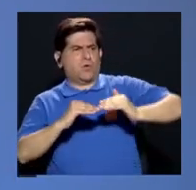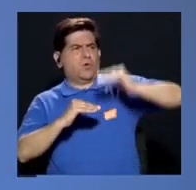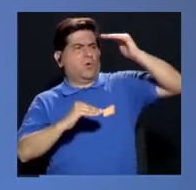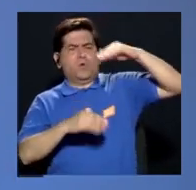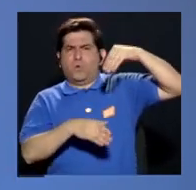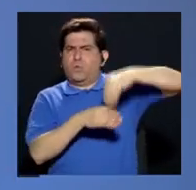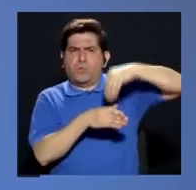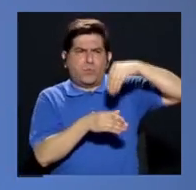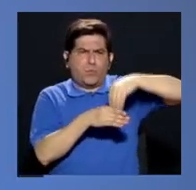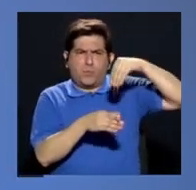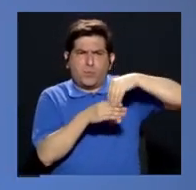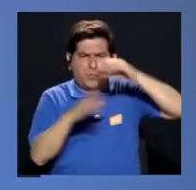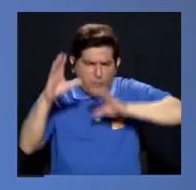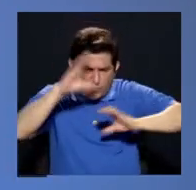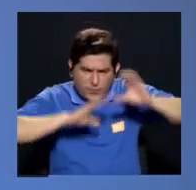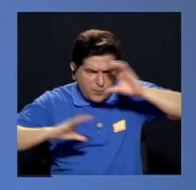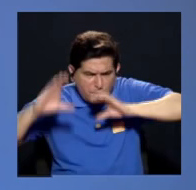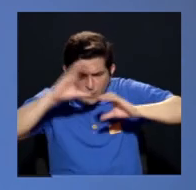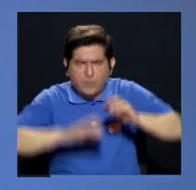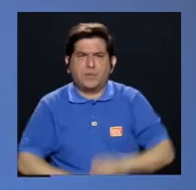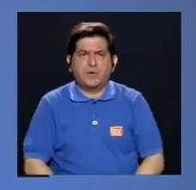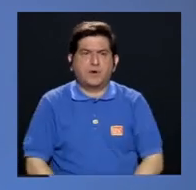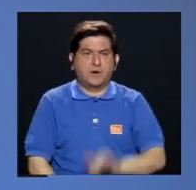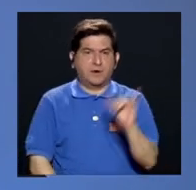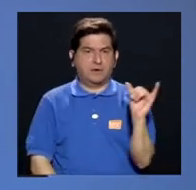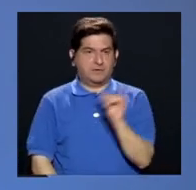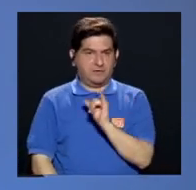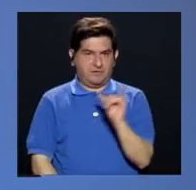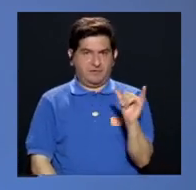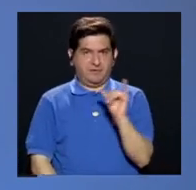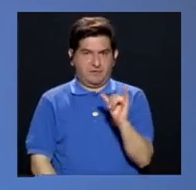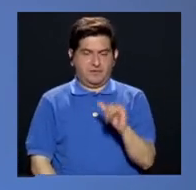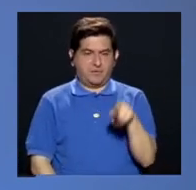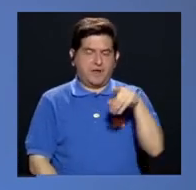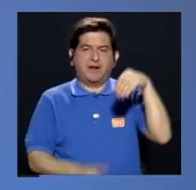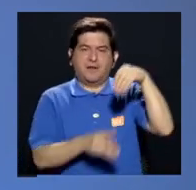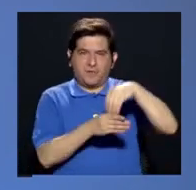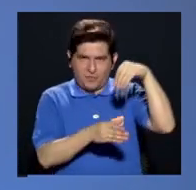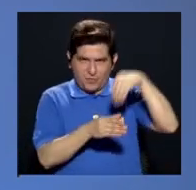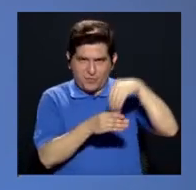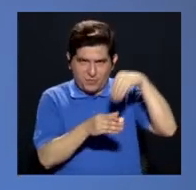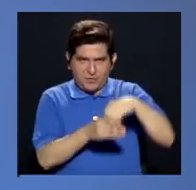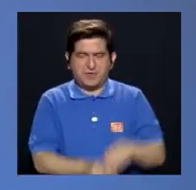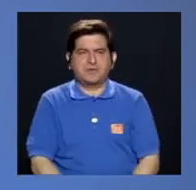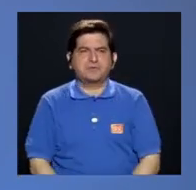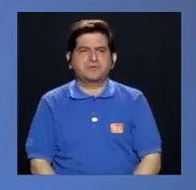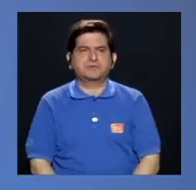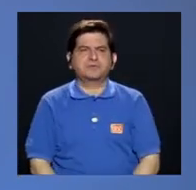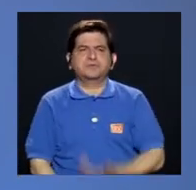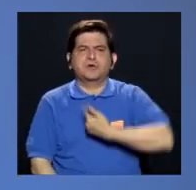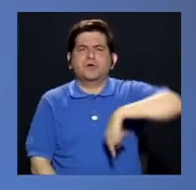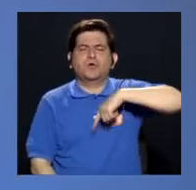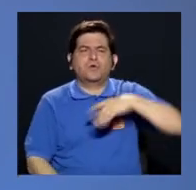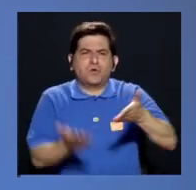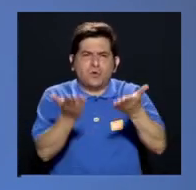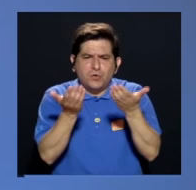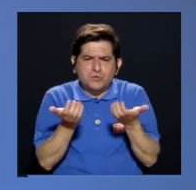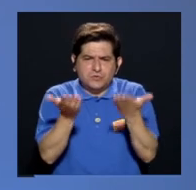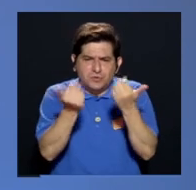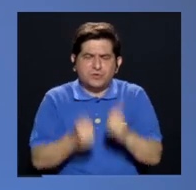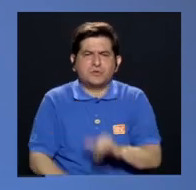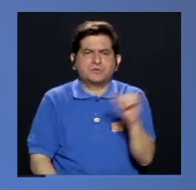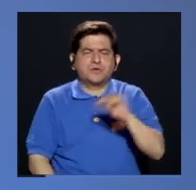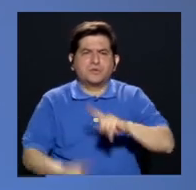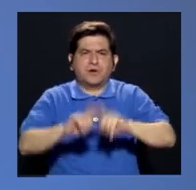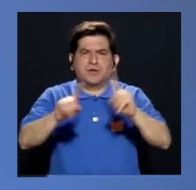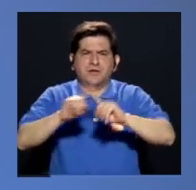de alto contenido científico, sino que también es un aporte como queremos que sean